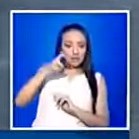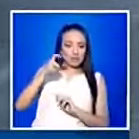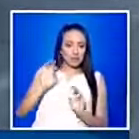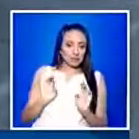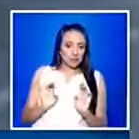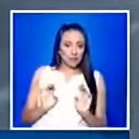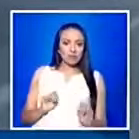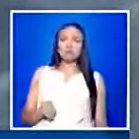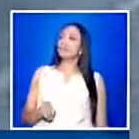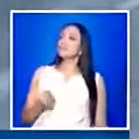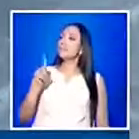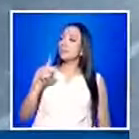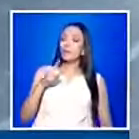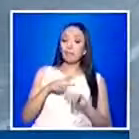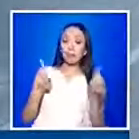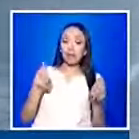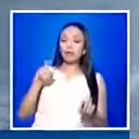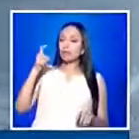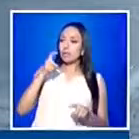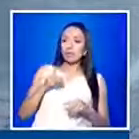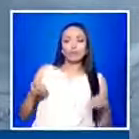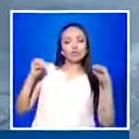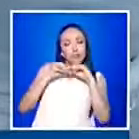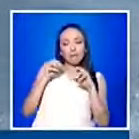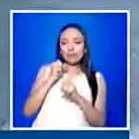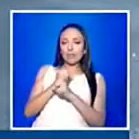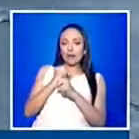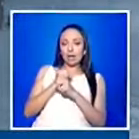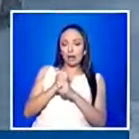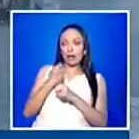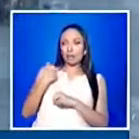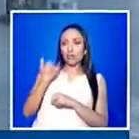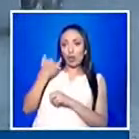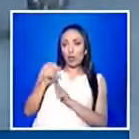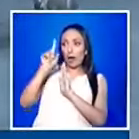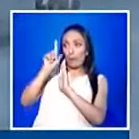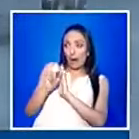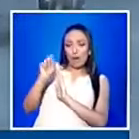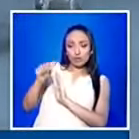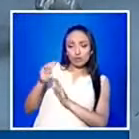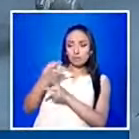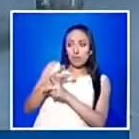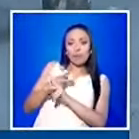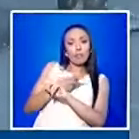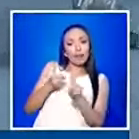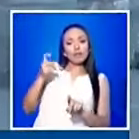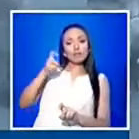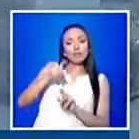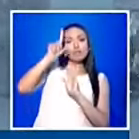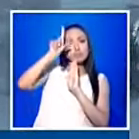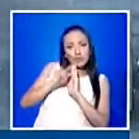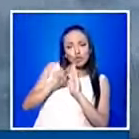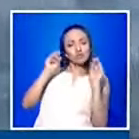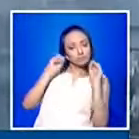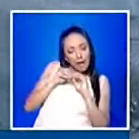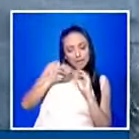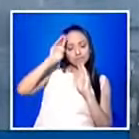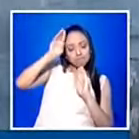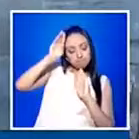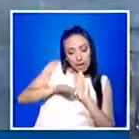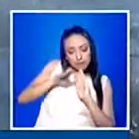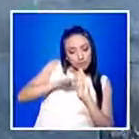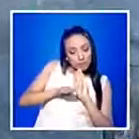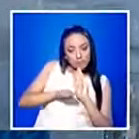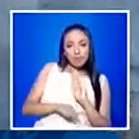definitivamente bien. Sin embargo, hay que trabajar más. Nuestro compromiso y la disposición del Comando Zonal es mejorar estas cifras, es mejorar la